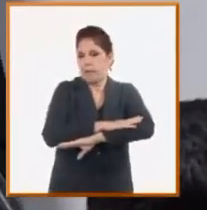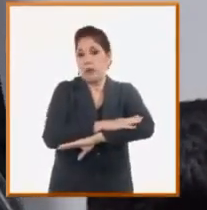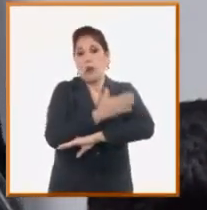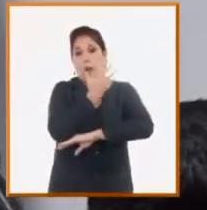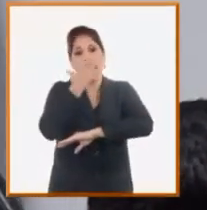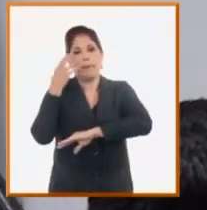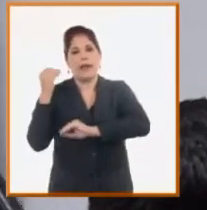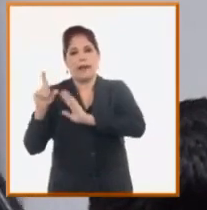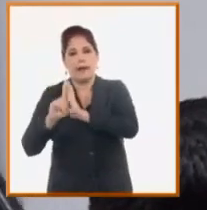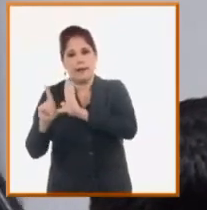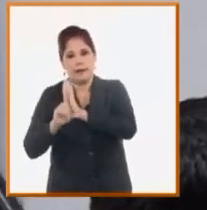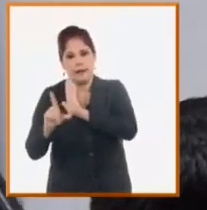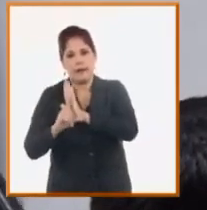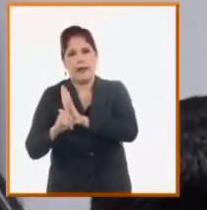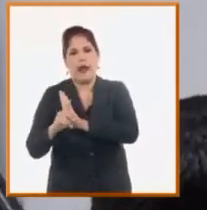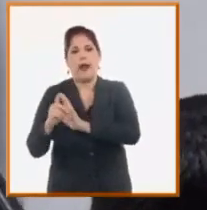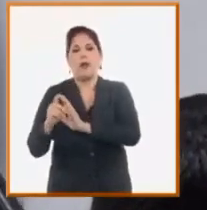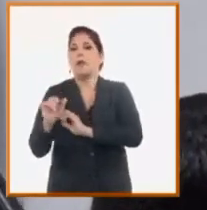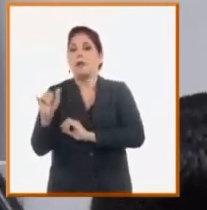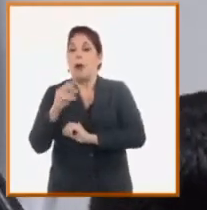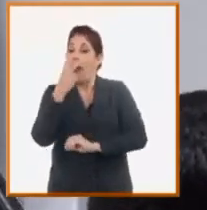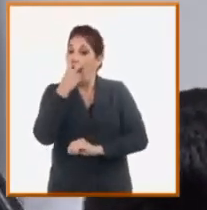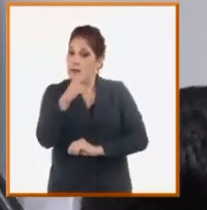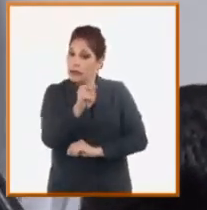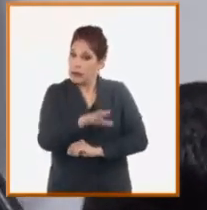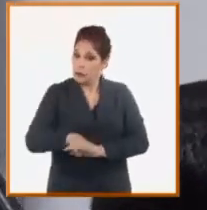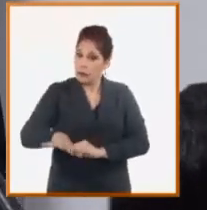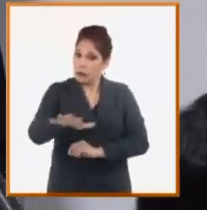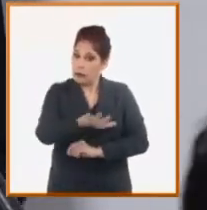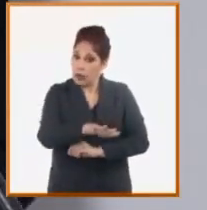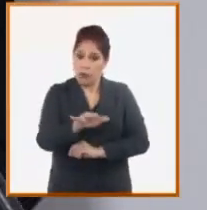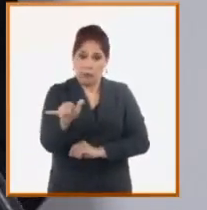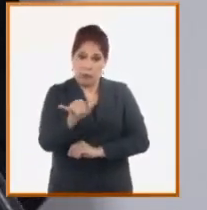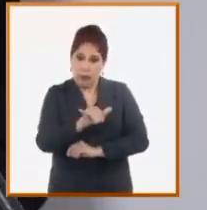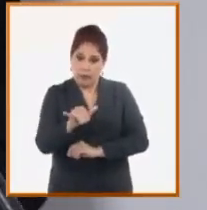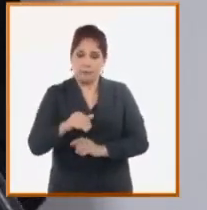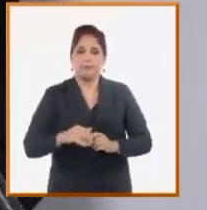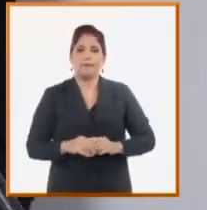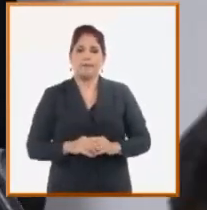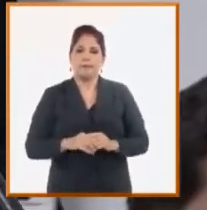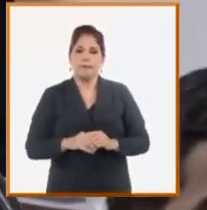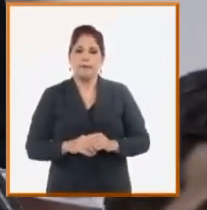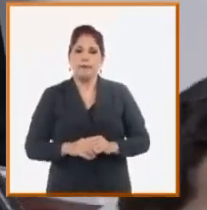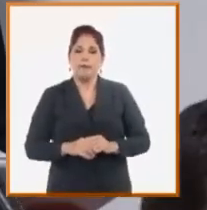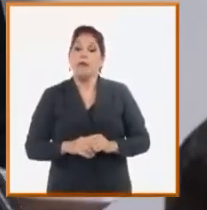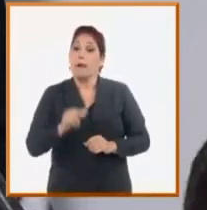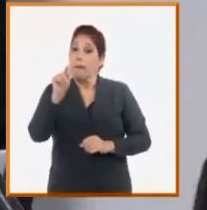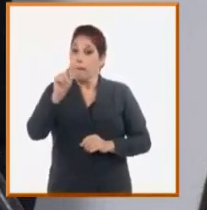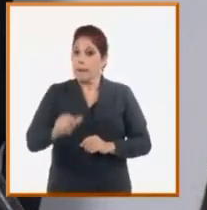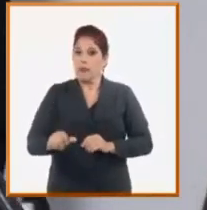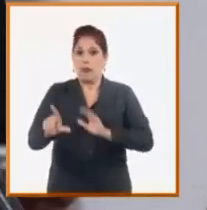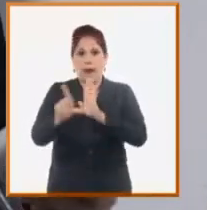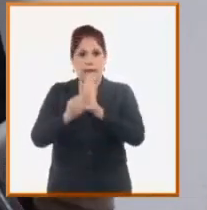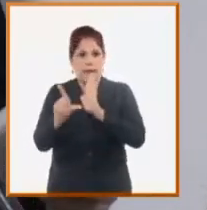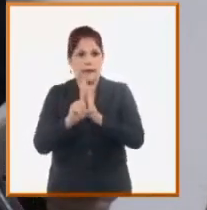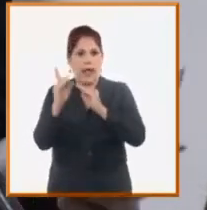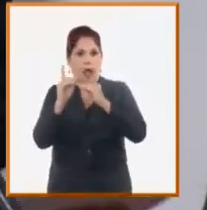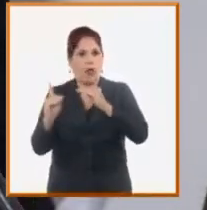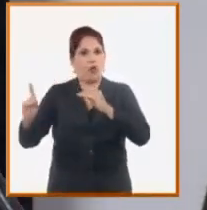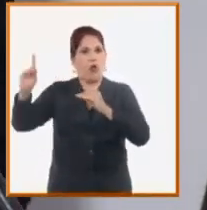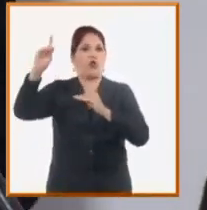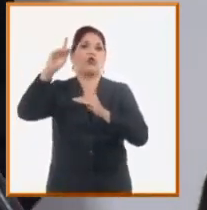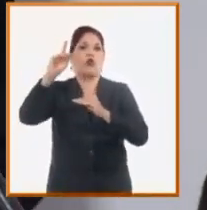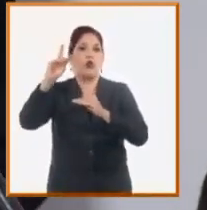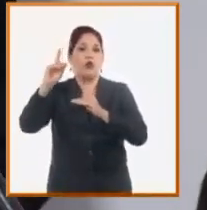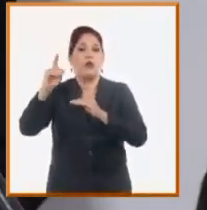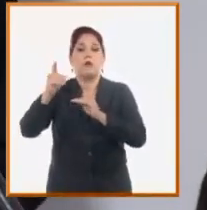pero que atiende el sector social, esto es un fenómeno que se está produciendo. Personal altamente calificado, pues se está